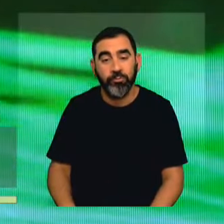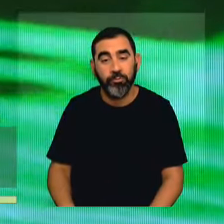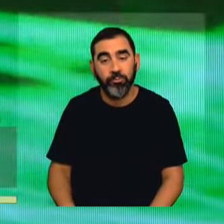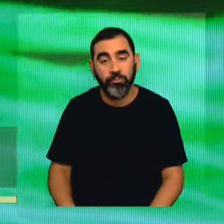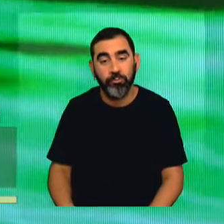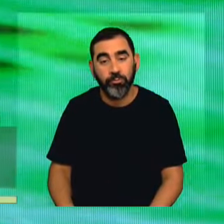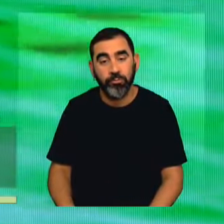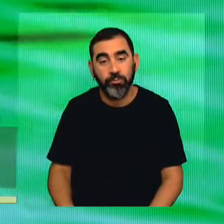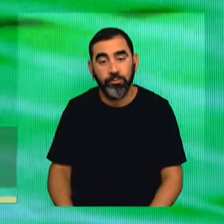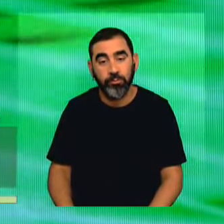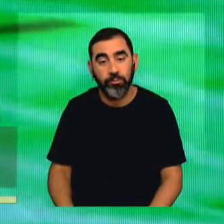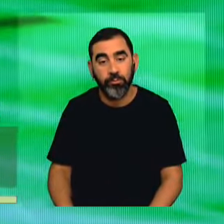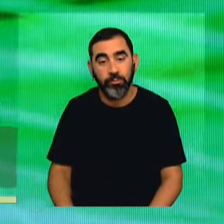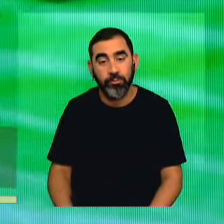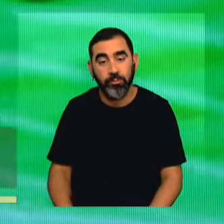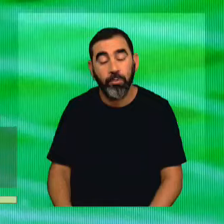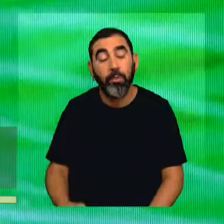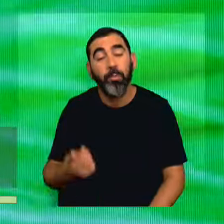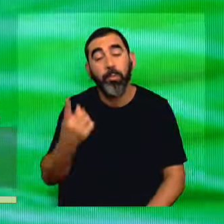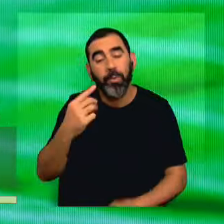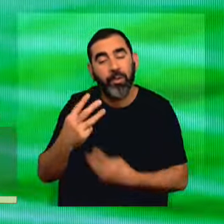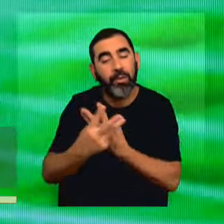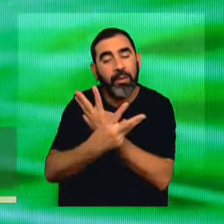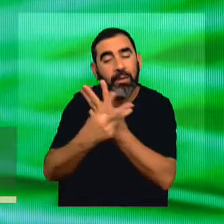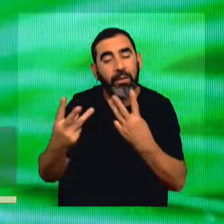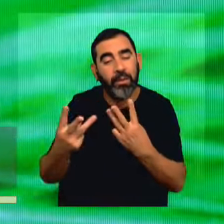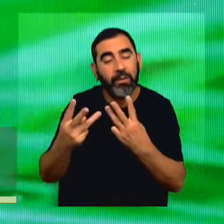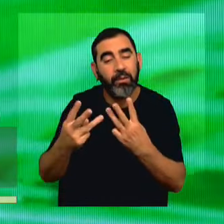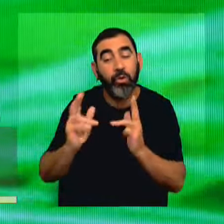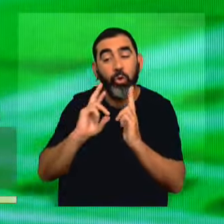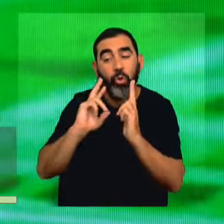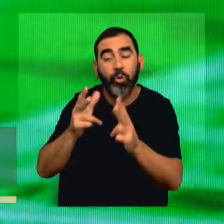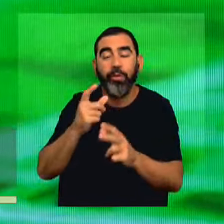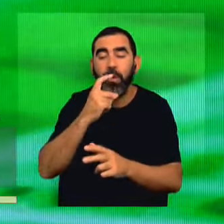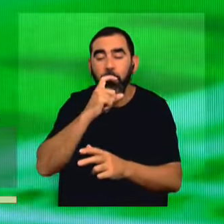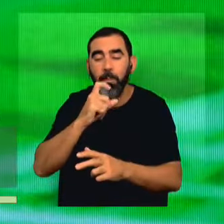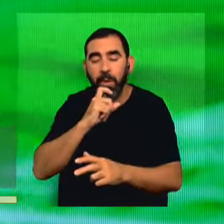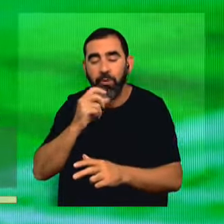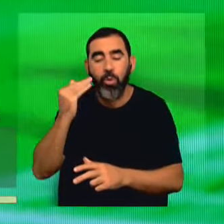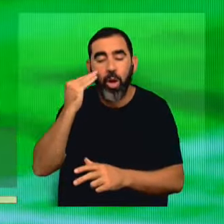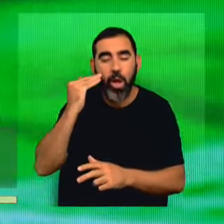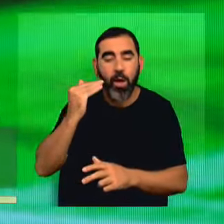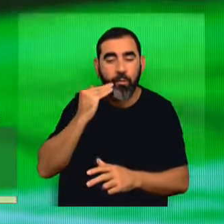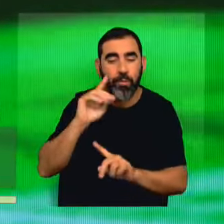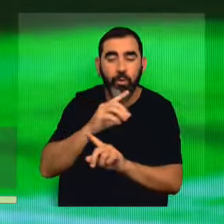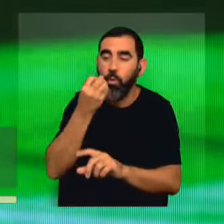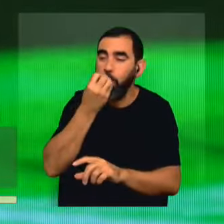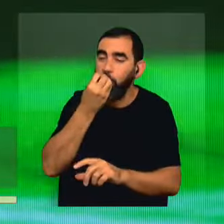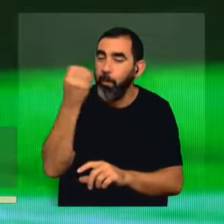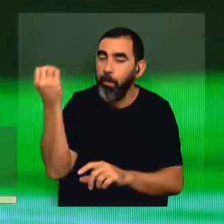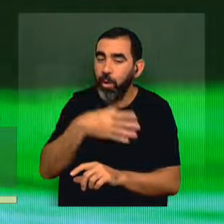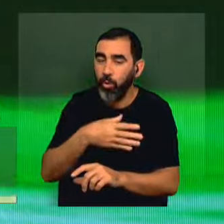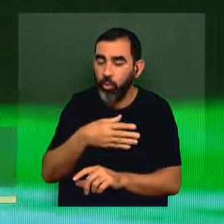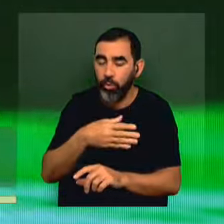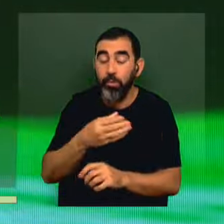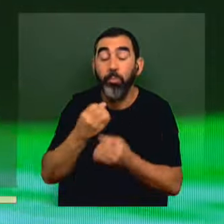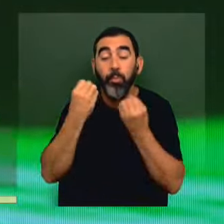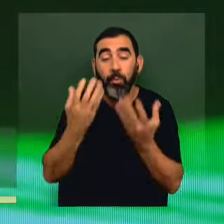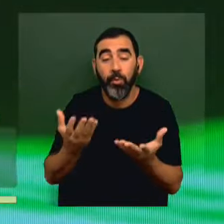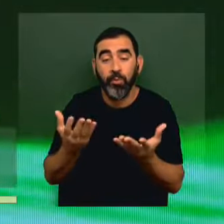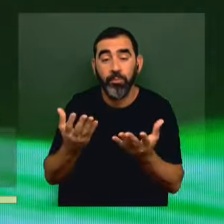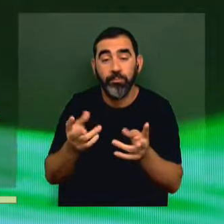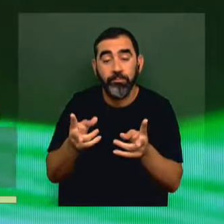pequeño detalle acá Generalmente las predicciones que se hacen en marzo abril no son las mejores para la segunda mitad del año porque hay una lo que se